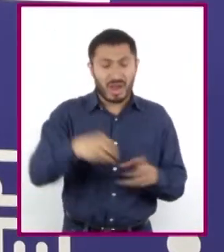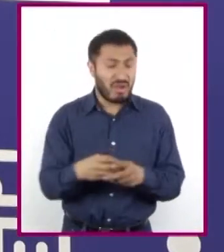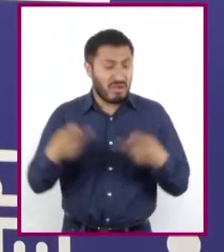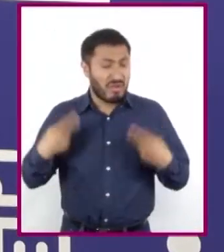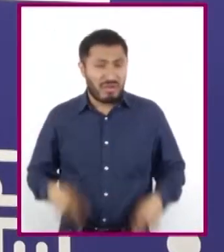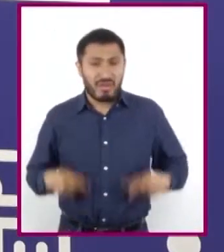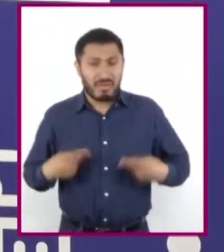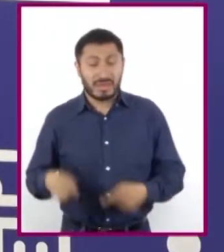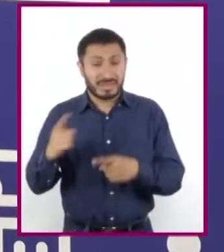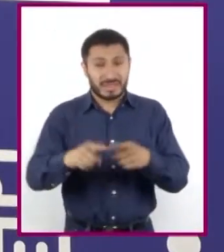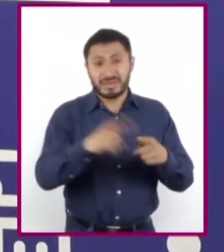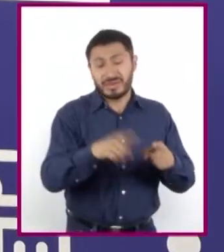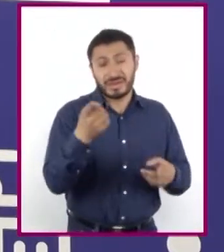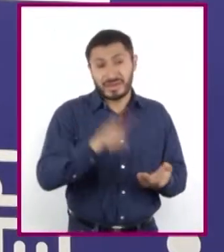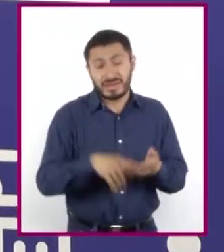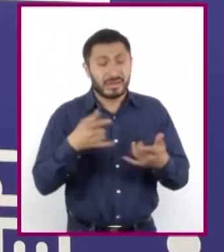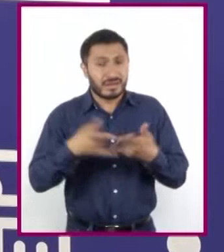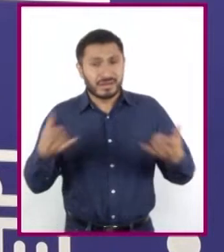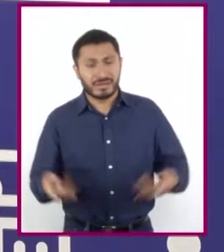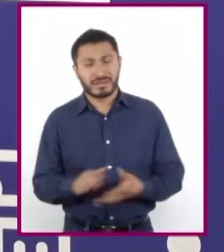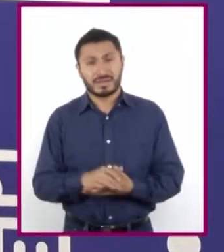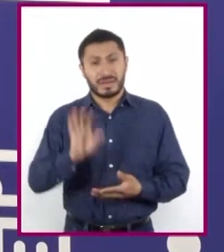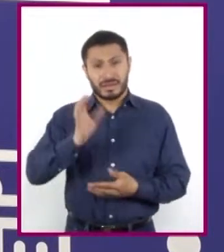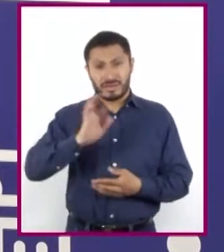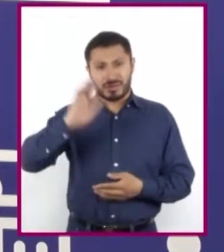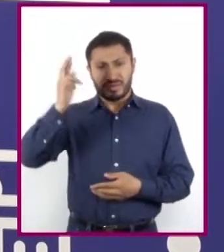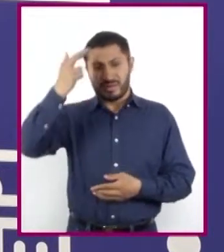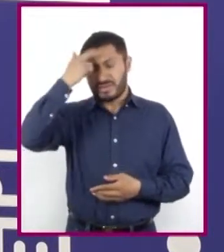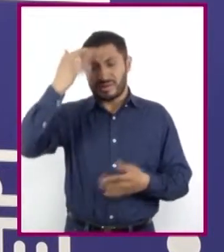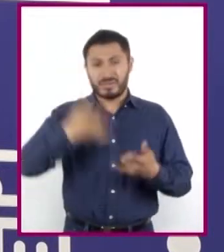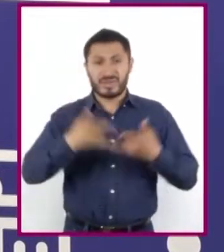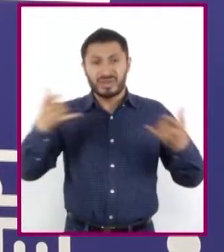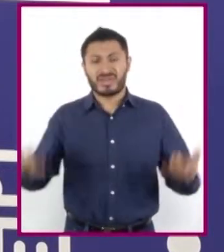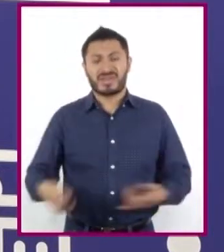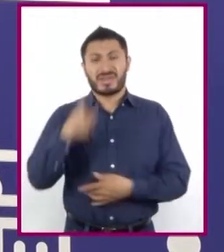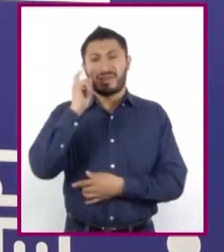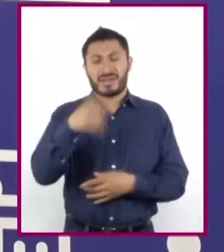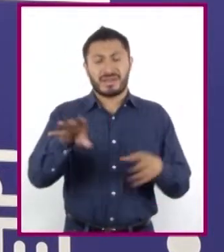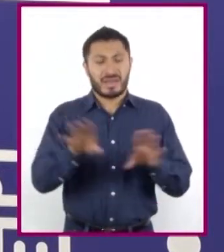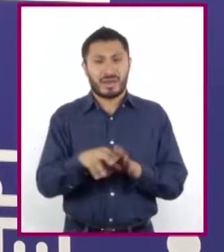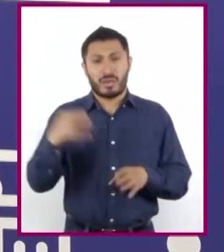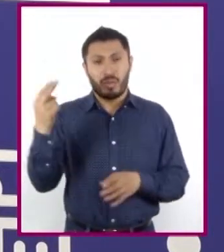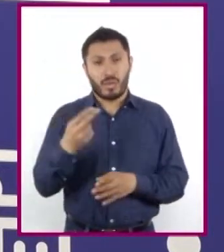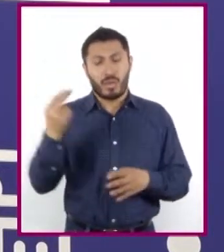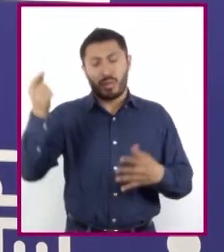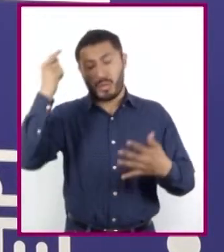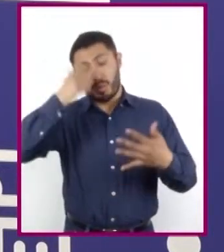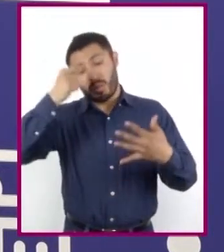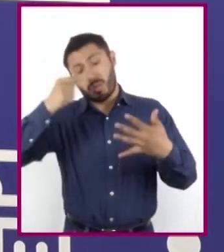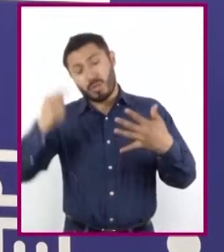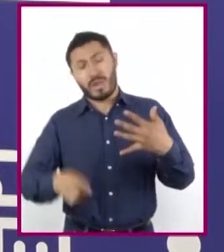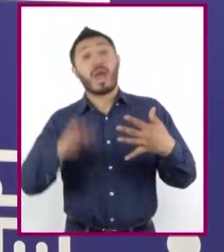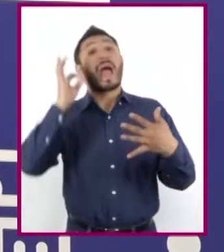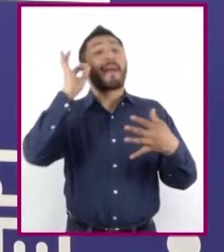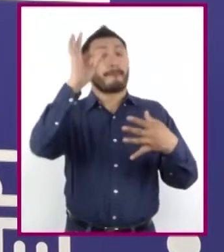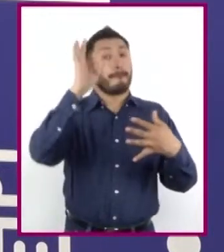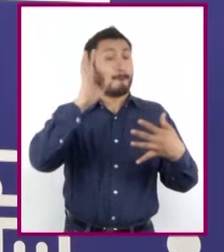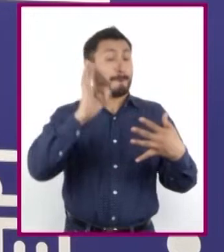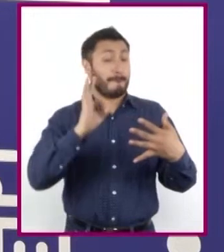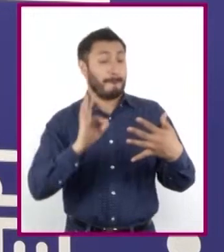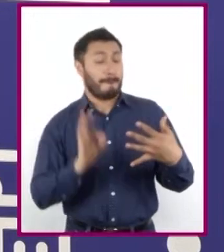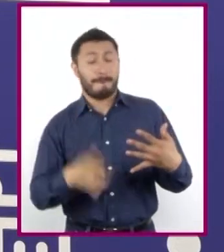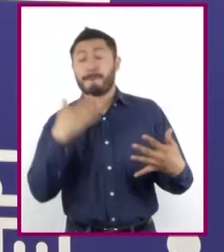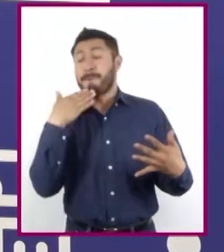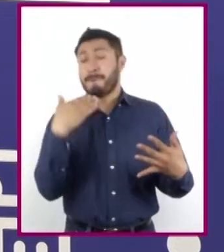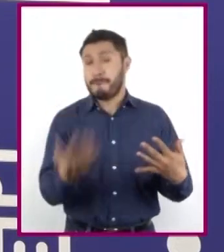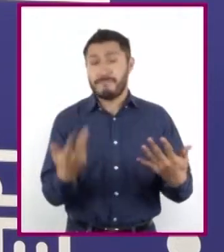Al reconstruir la memoria de los hechos pasados, la historia satisface una necesidad humana fundamental. Integra